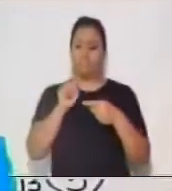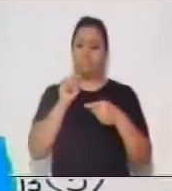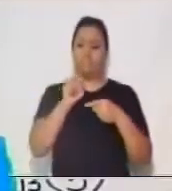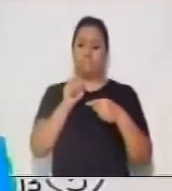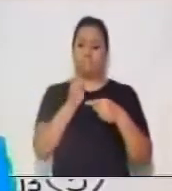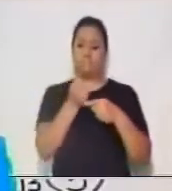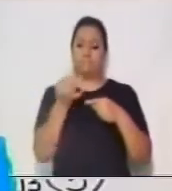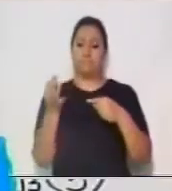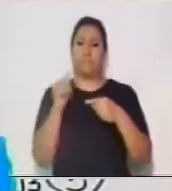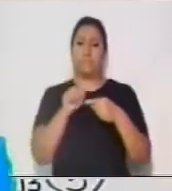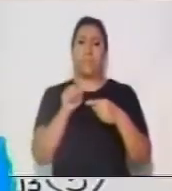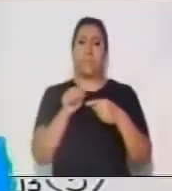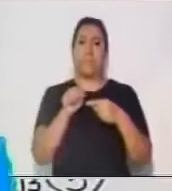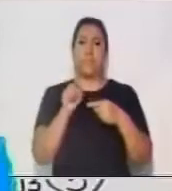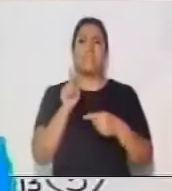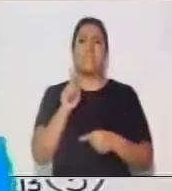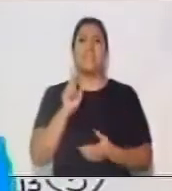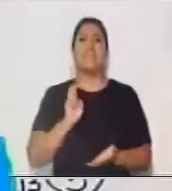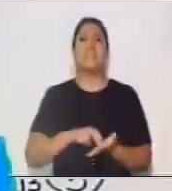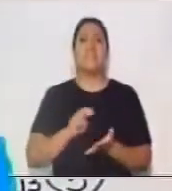Qué chillón me salió el ratón.